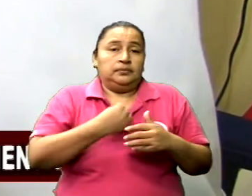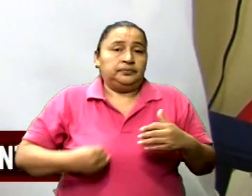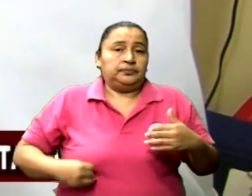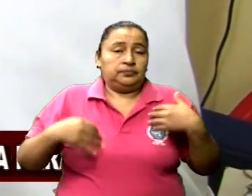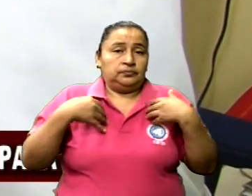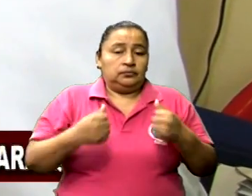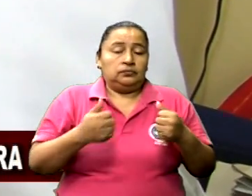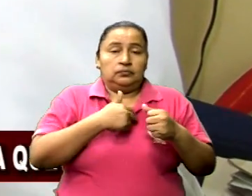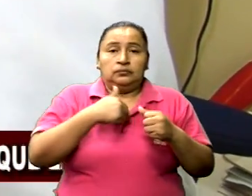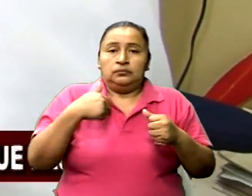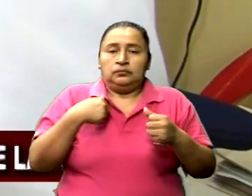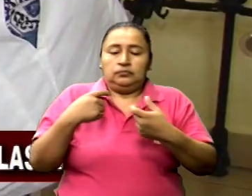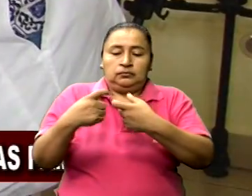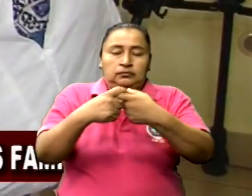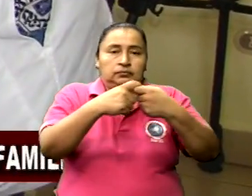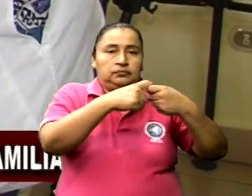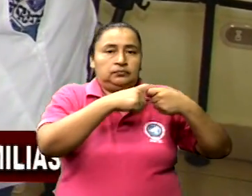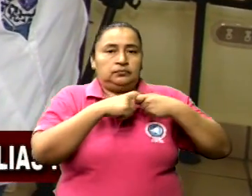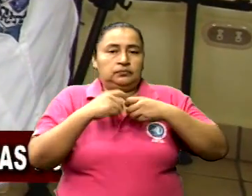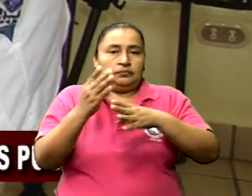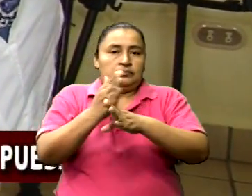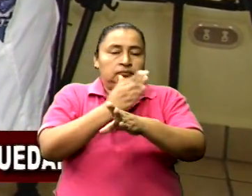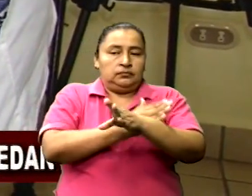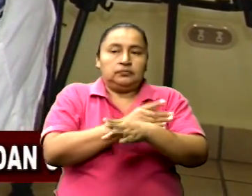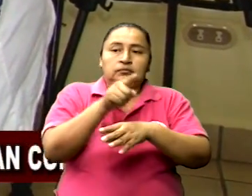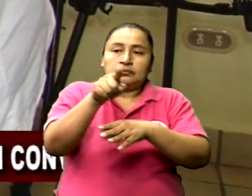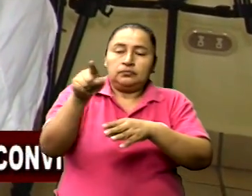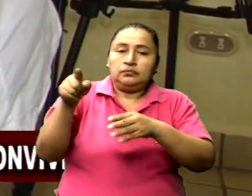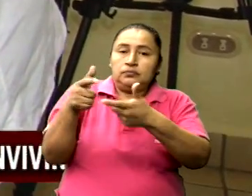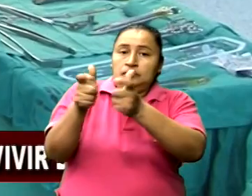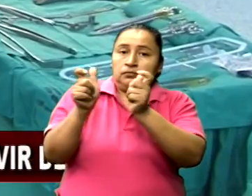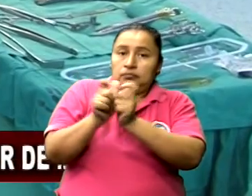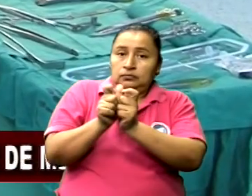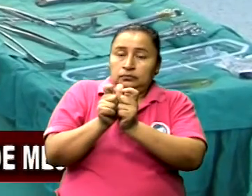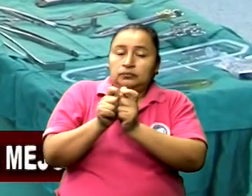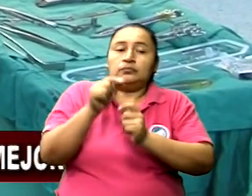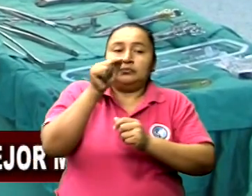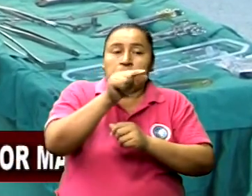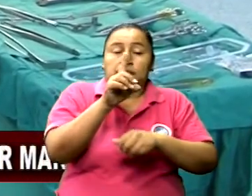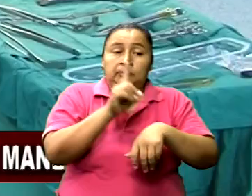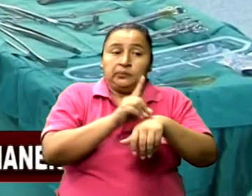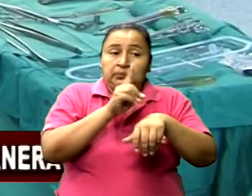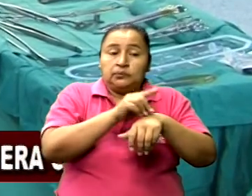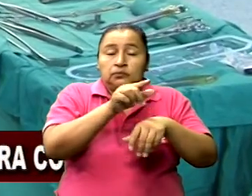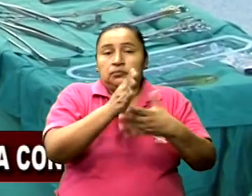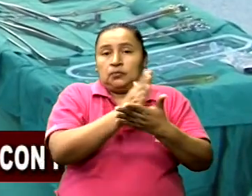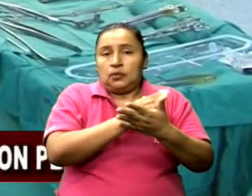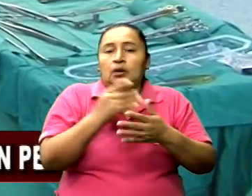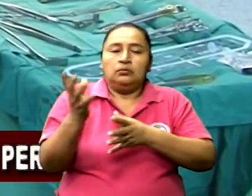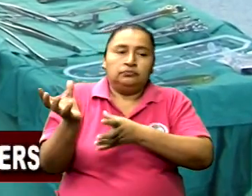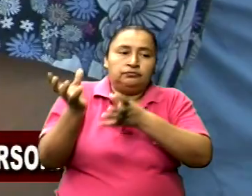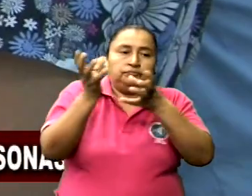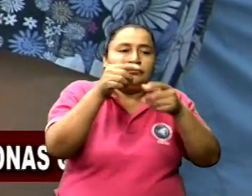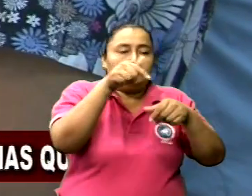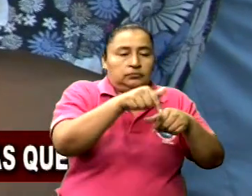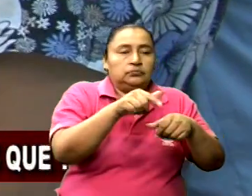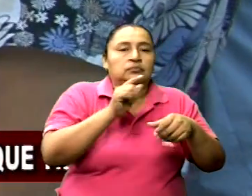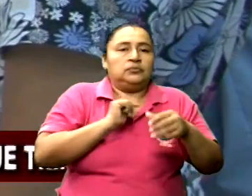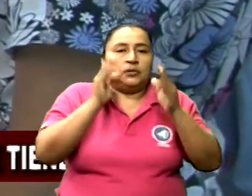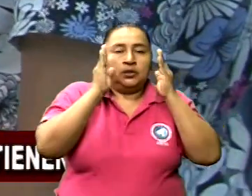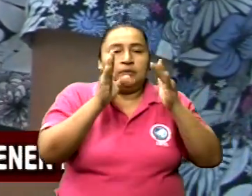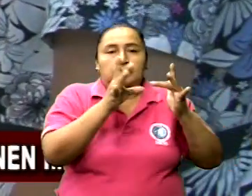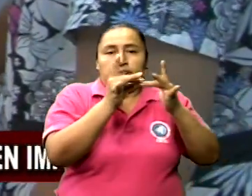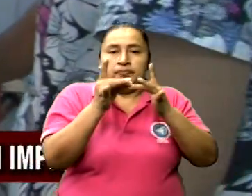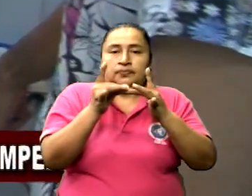Salud realiza las coordinaciones previas con las unidades médicas, donde las brigadas médicas extranjeras prestarán la atención